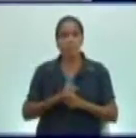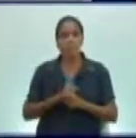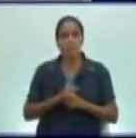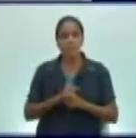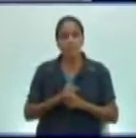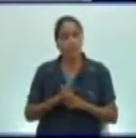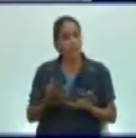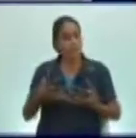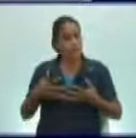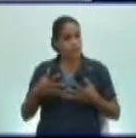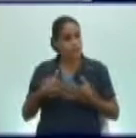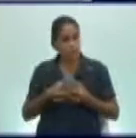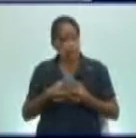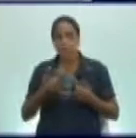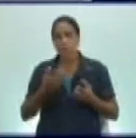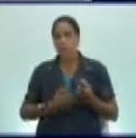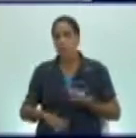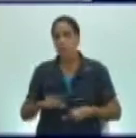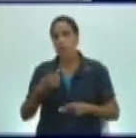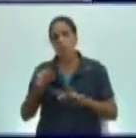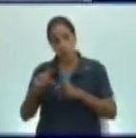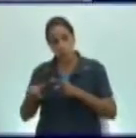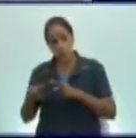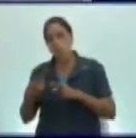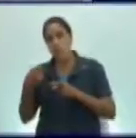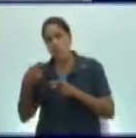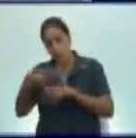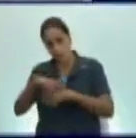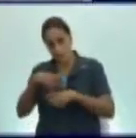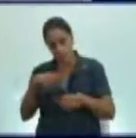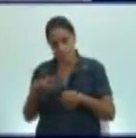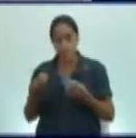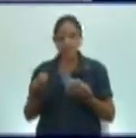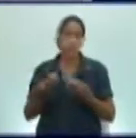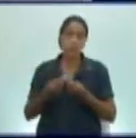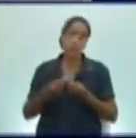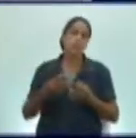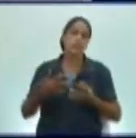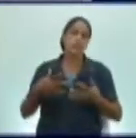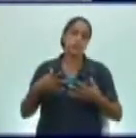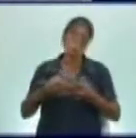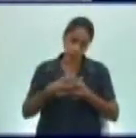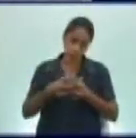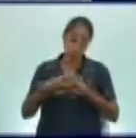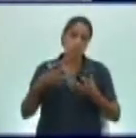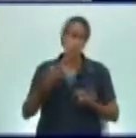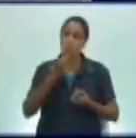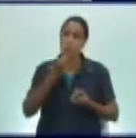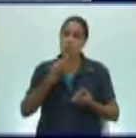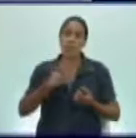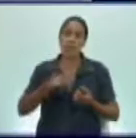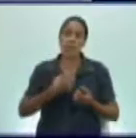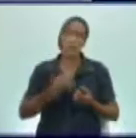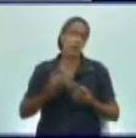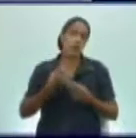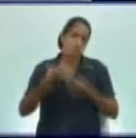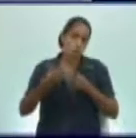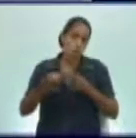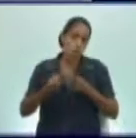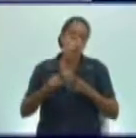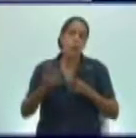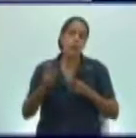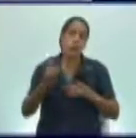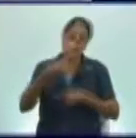hacer reproducción con otro animal. Muy interesante, porque este proceso de la segmentación nos va a permitir a llegar